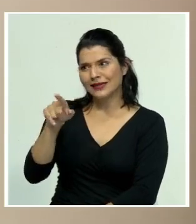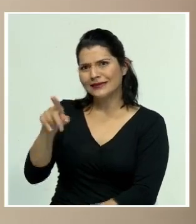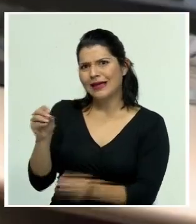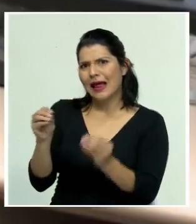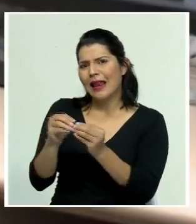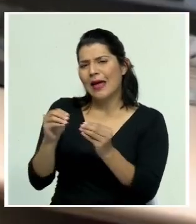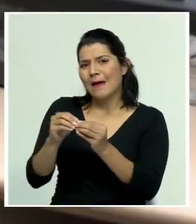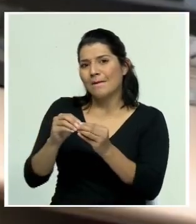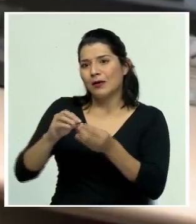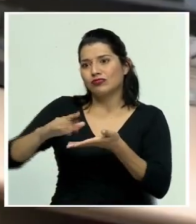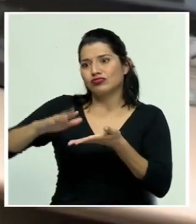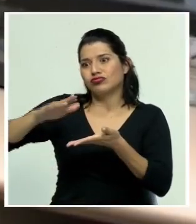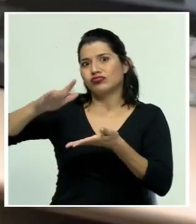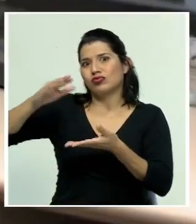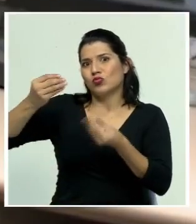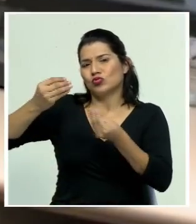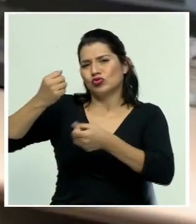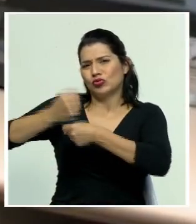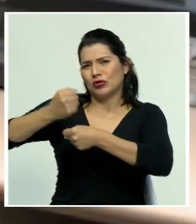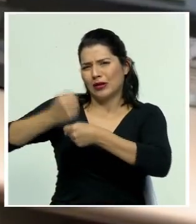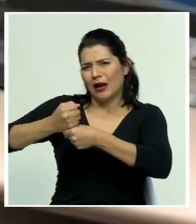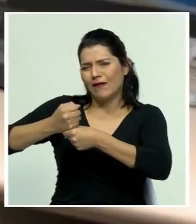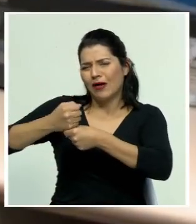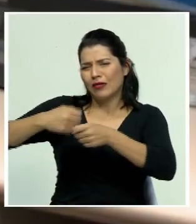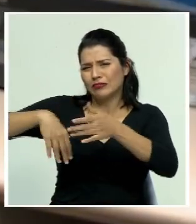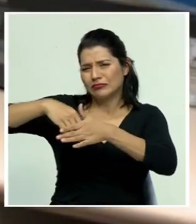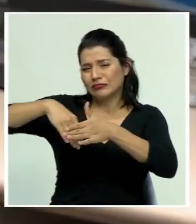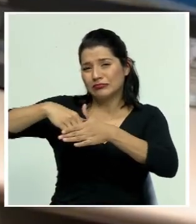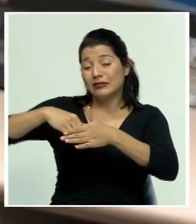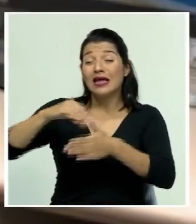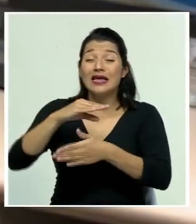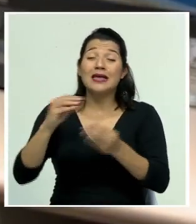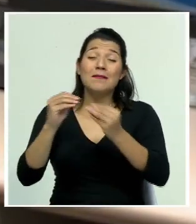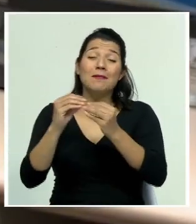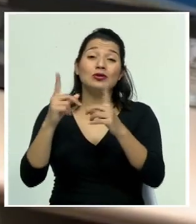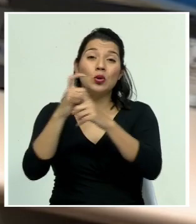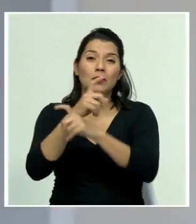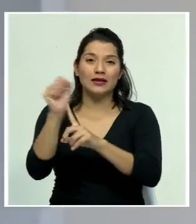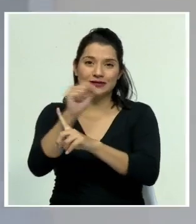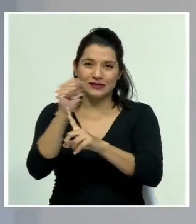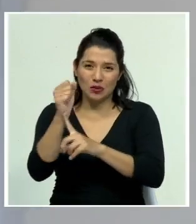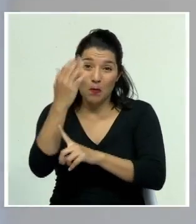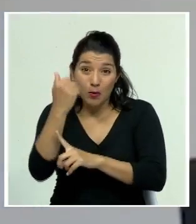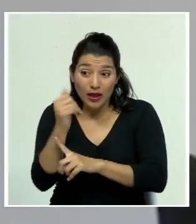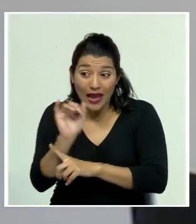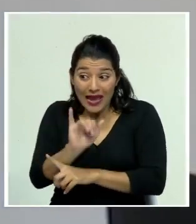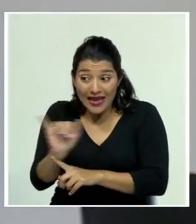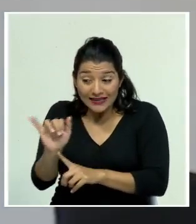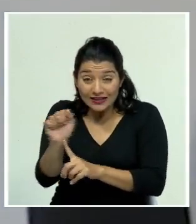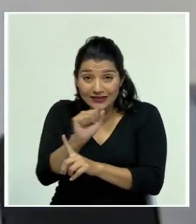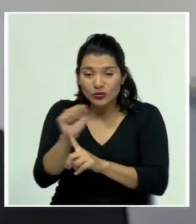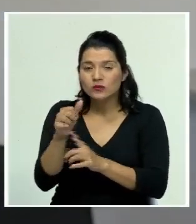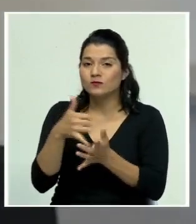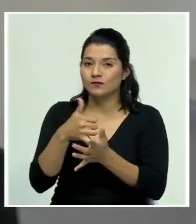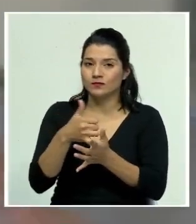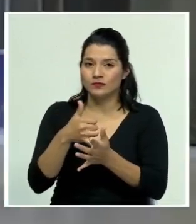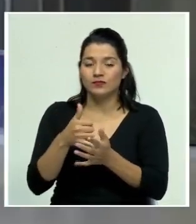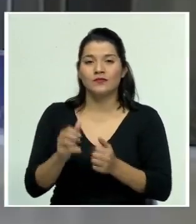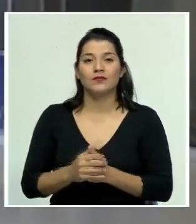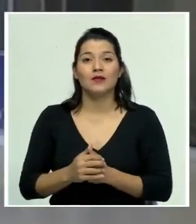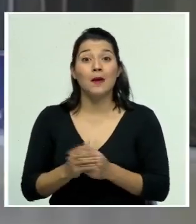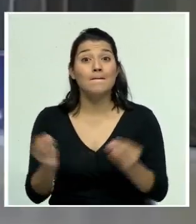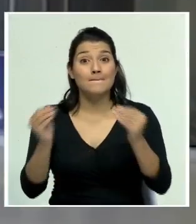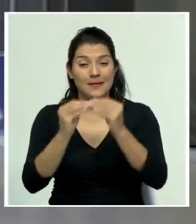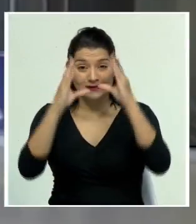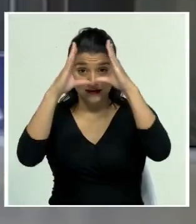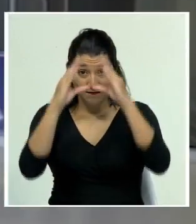congestionadas del país, lo cual complica el panorama también debido a la vulnerabilidad de los casos que se atienden en ese sector. Los